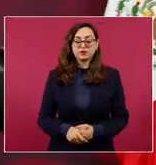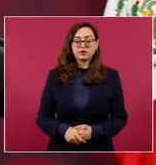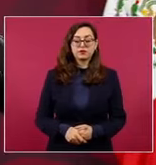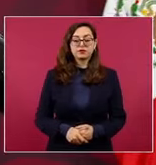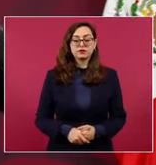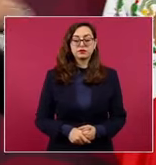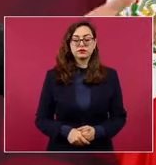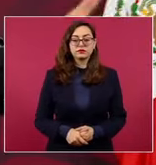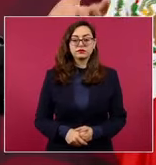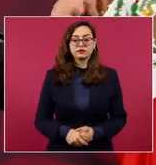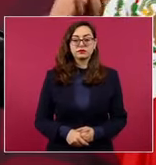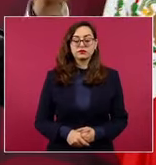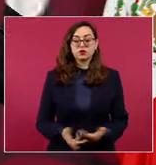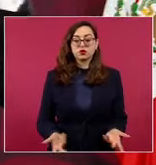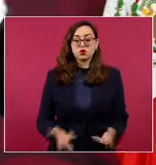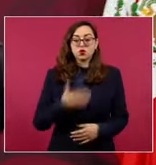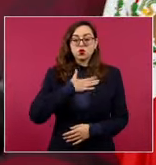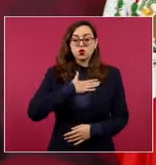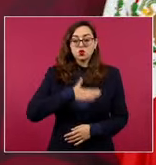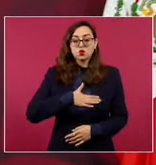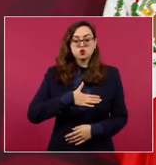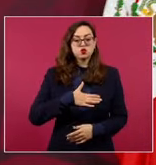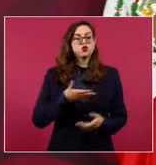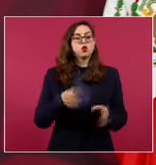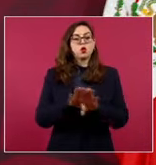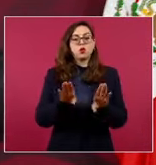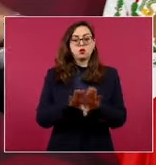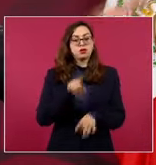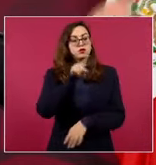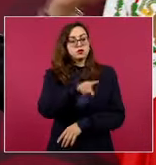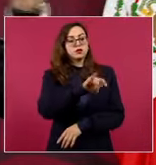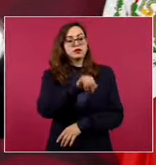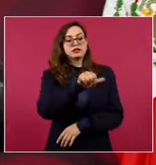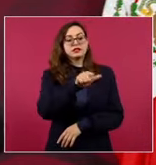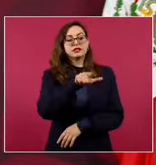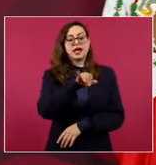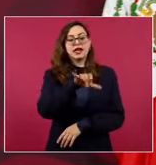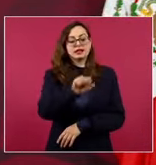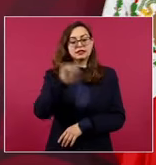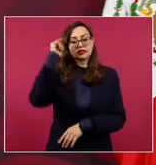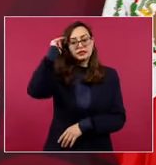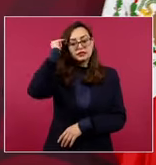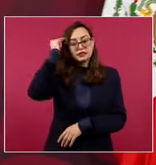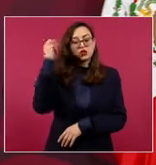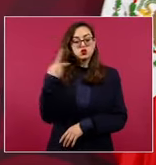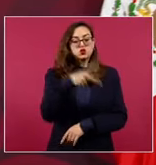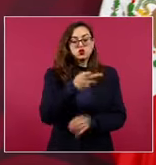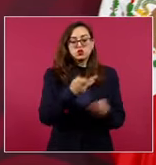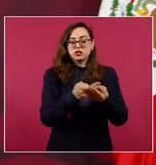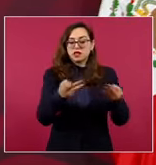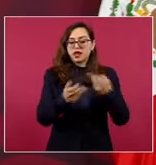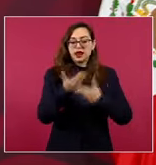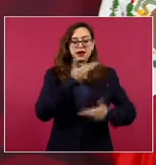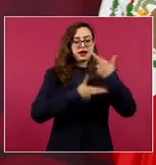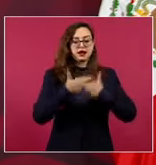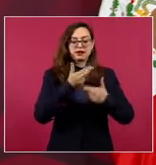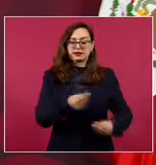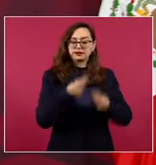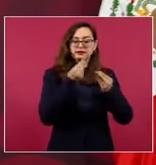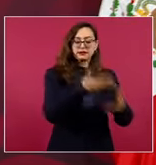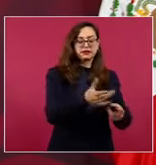devolverle 30,000 hectáreas a los yaquis, hacer justicia es que todos los adultos mayores del